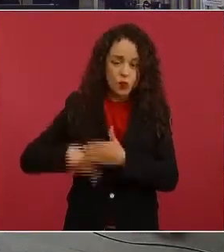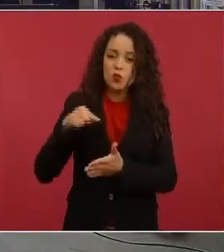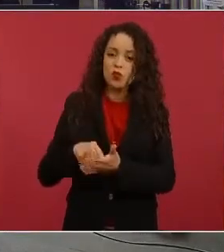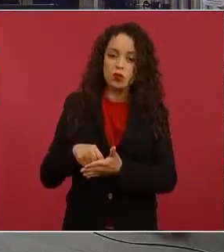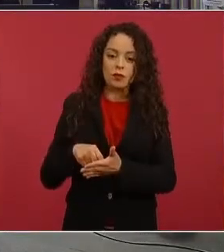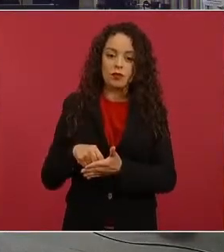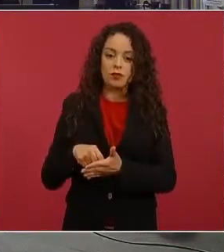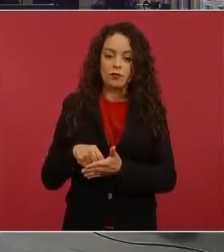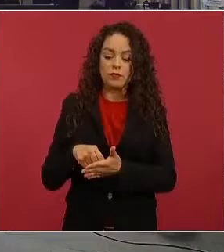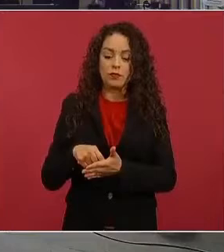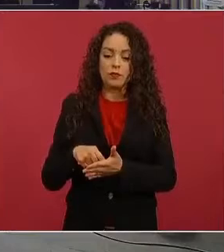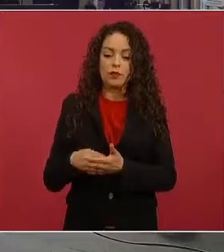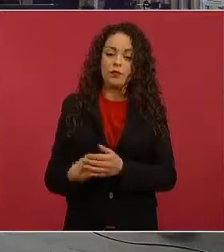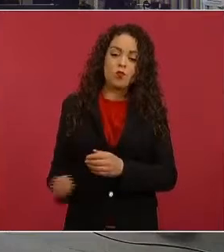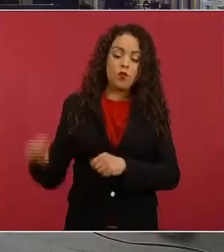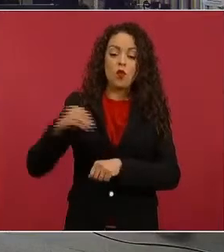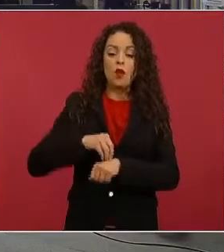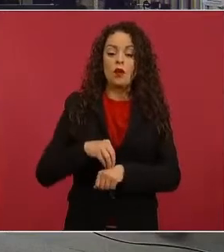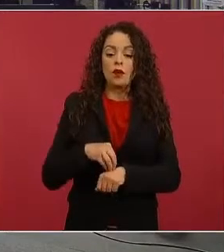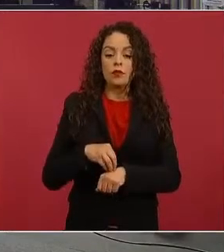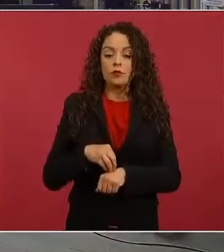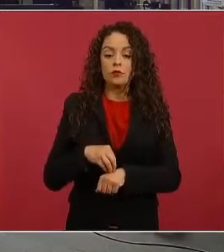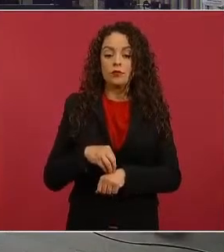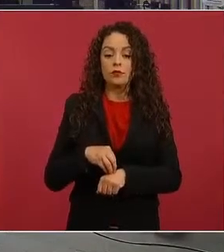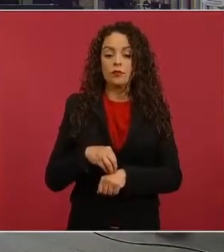de celdas